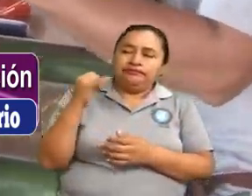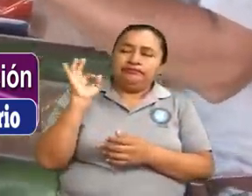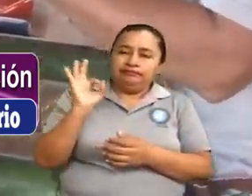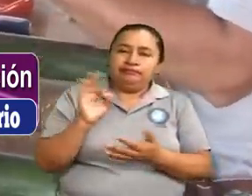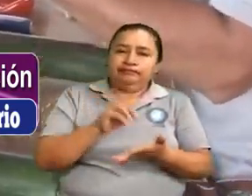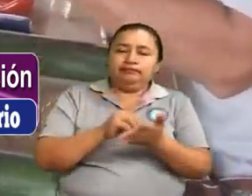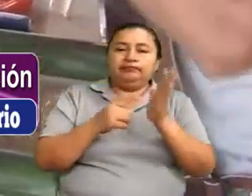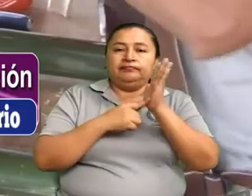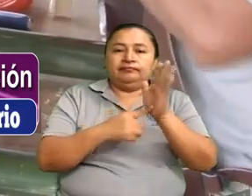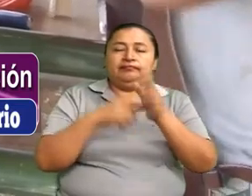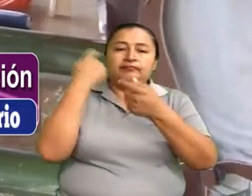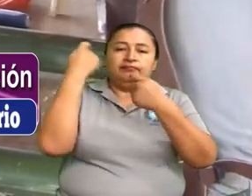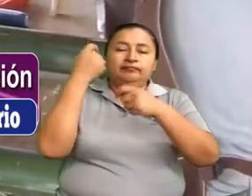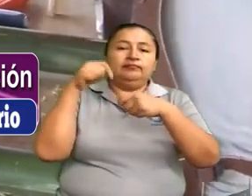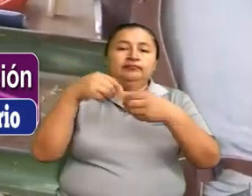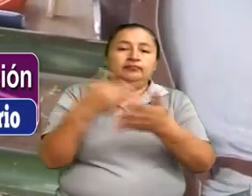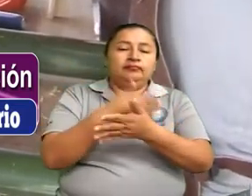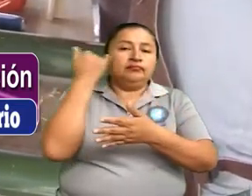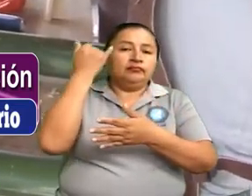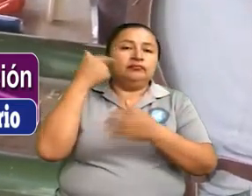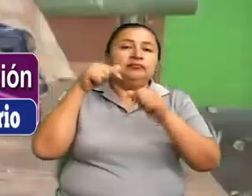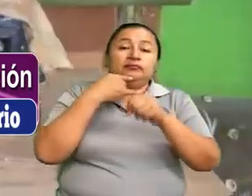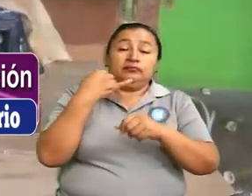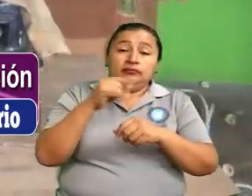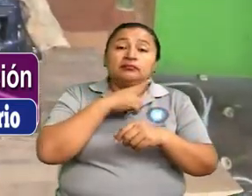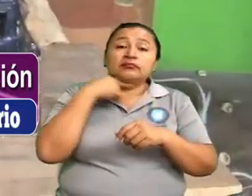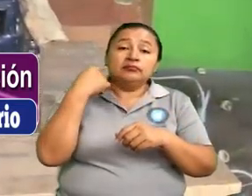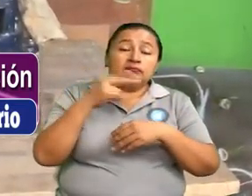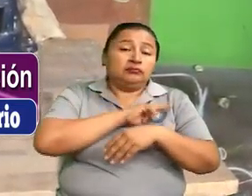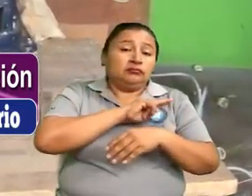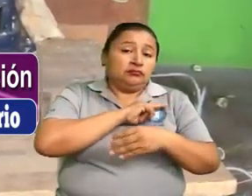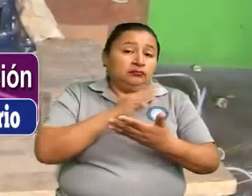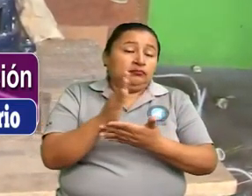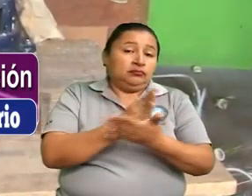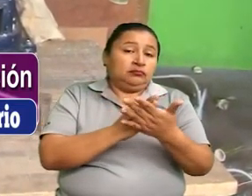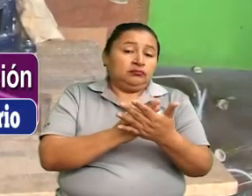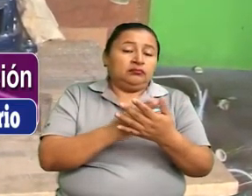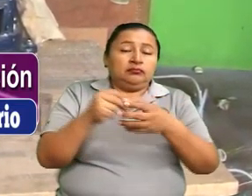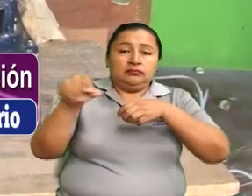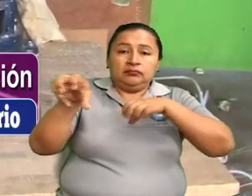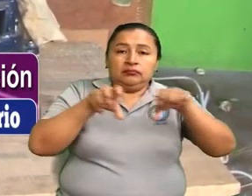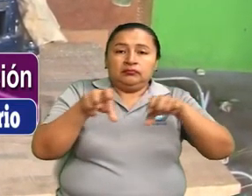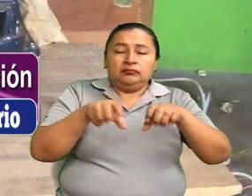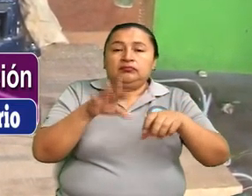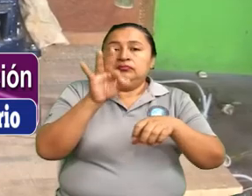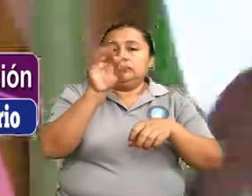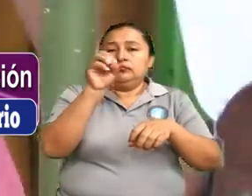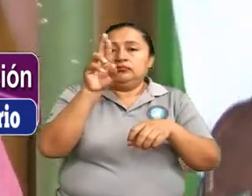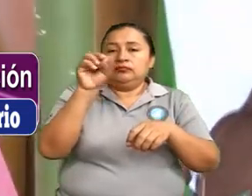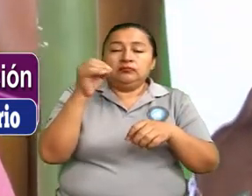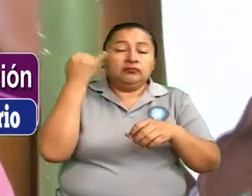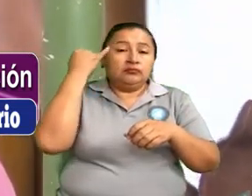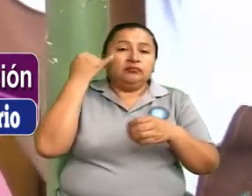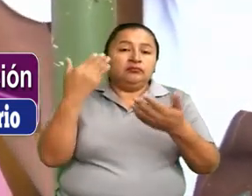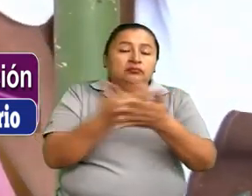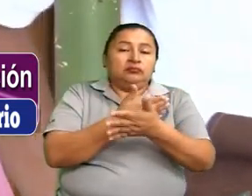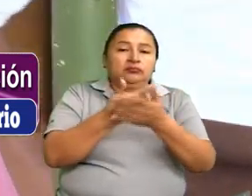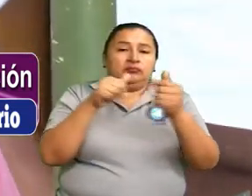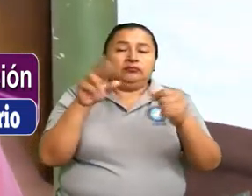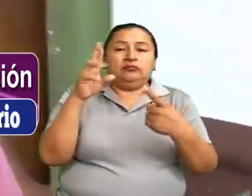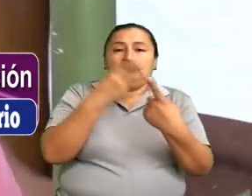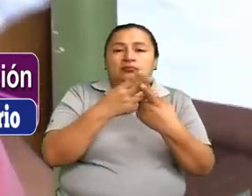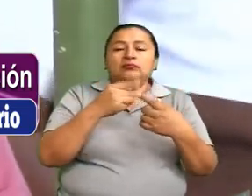ejemplo y liderando los emprendimientos, porque si bien es cierto que existen algunas acciones y foros de emprendimiento en la región,